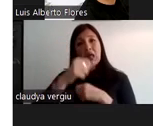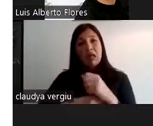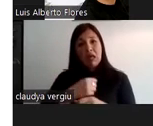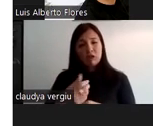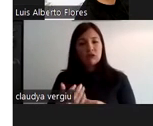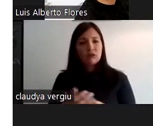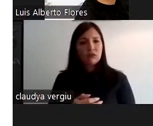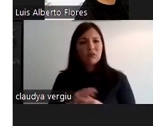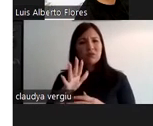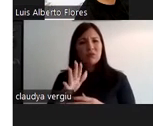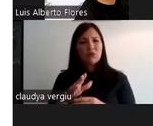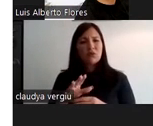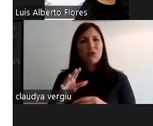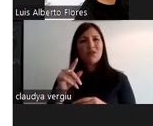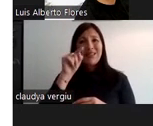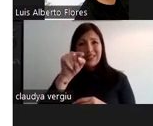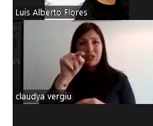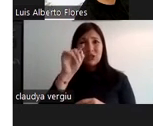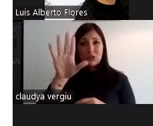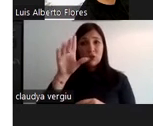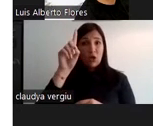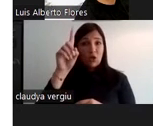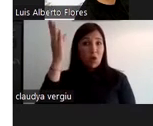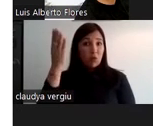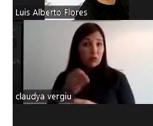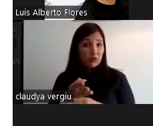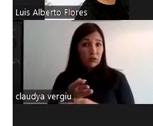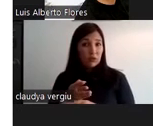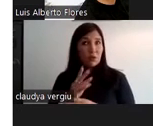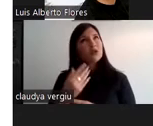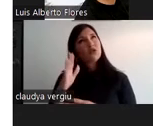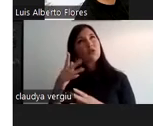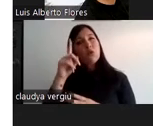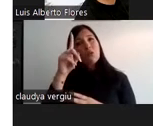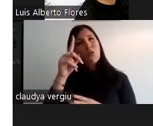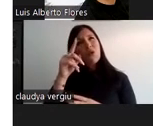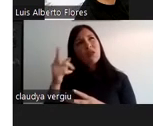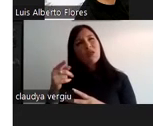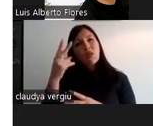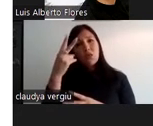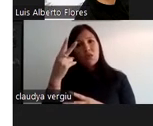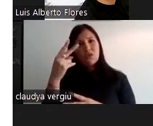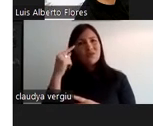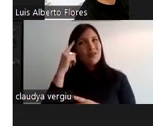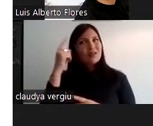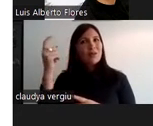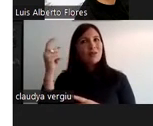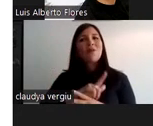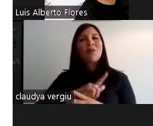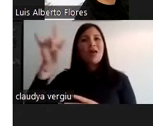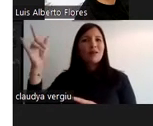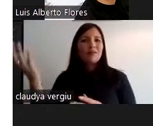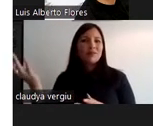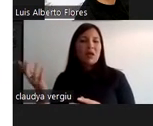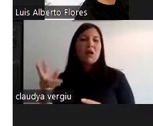de ellos El cincuenta y un por ciento es decir uno de cada dos tenían ya el hábito de viajar por